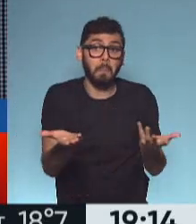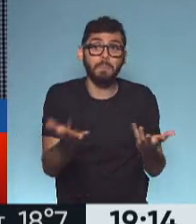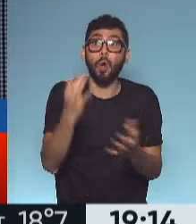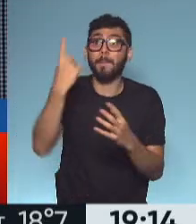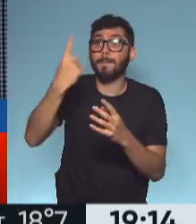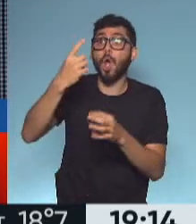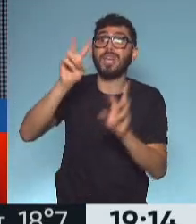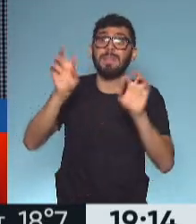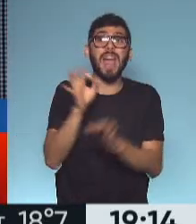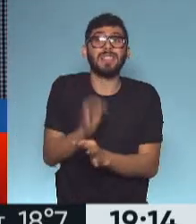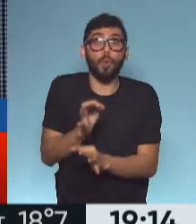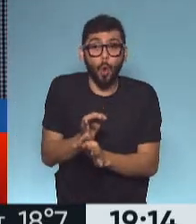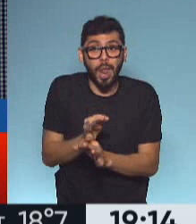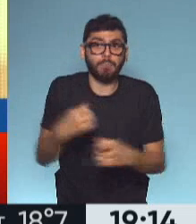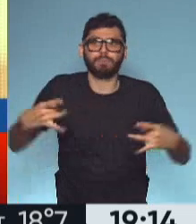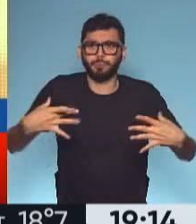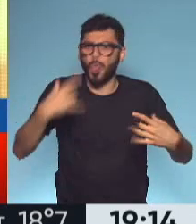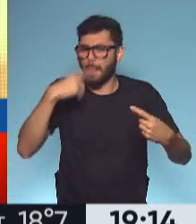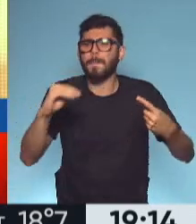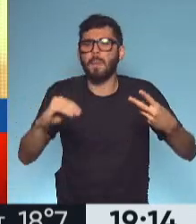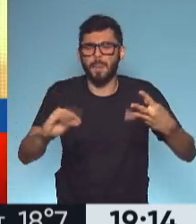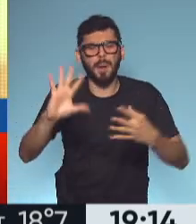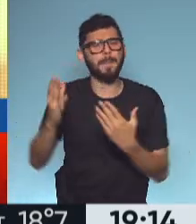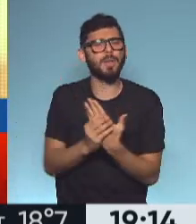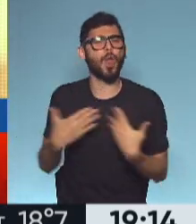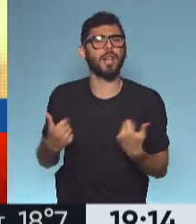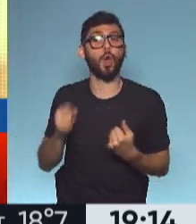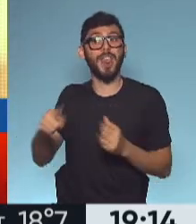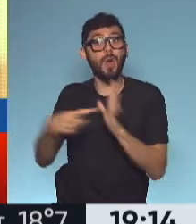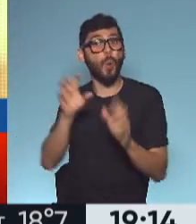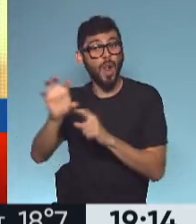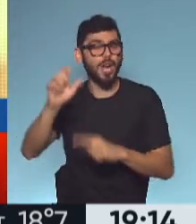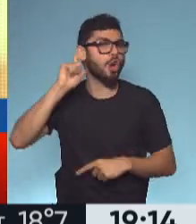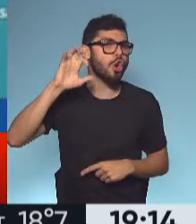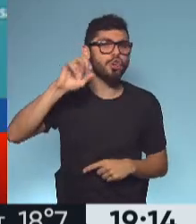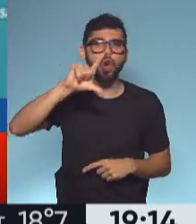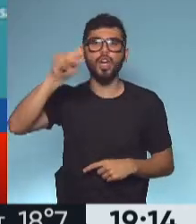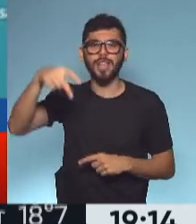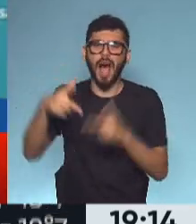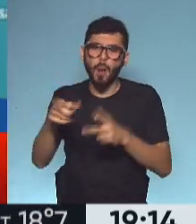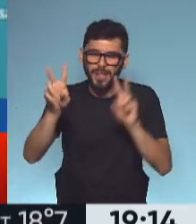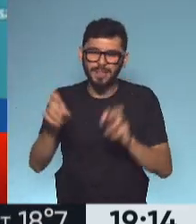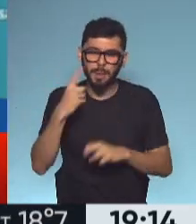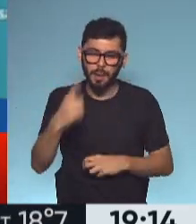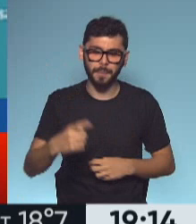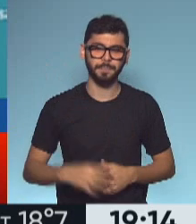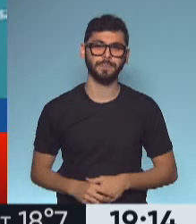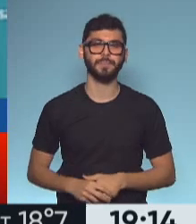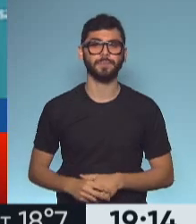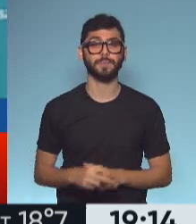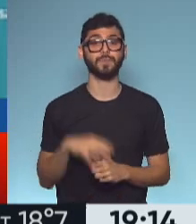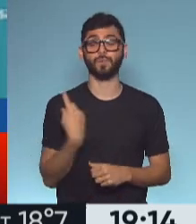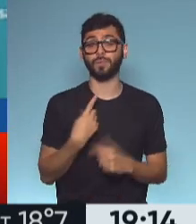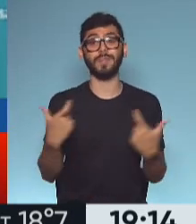lados. Pero nos queda Daniel Goyán. Daniel Goyán, ministro de Salud de la Provincia de Buenos Aires, creo que hablando de este punto, ¿no? Bueno, nosotros en esa reunión